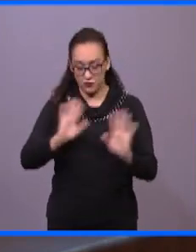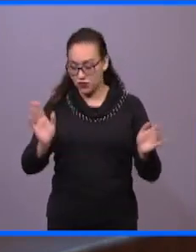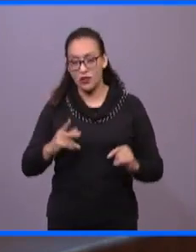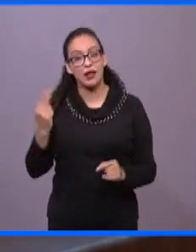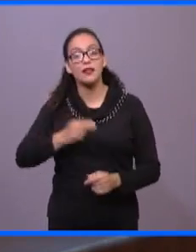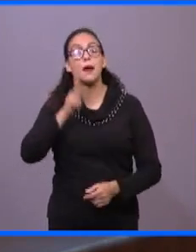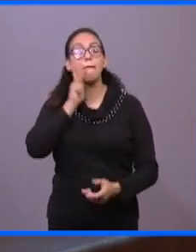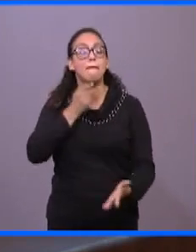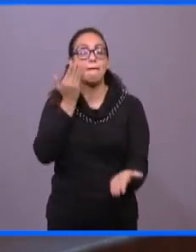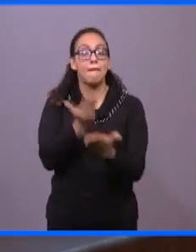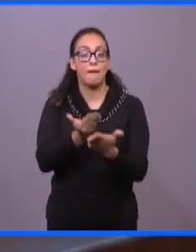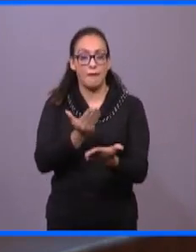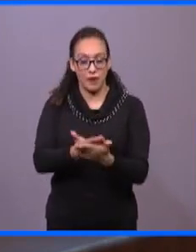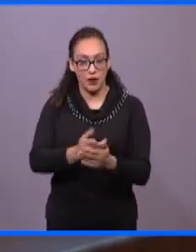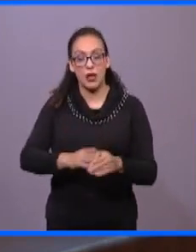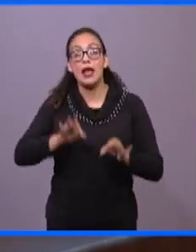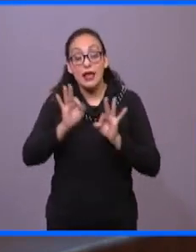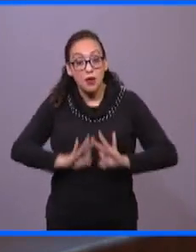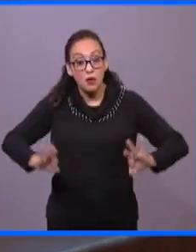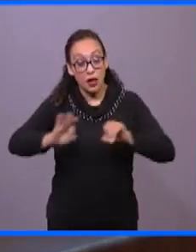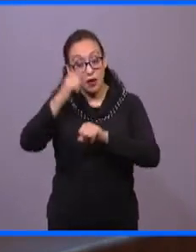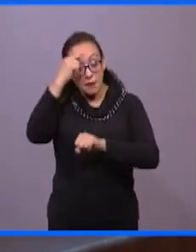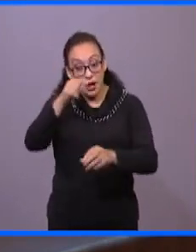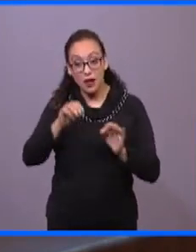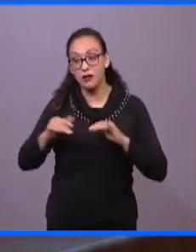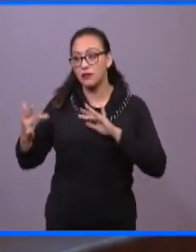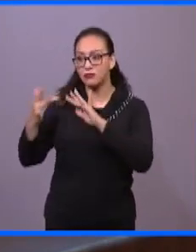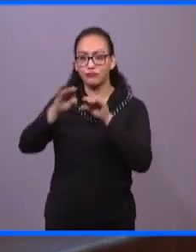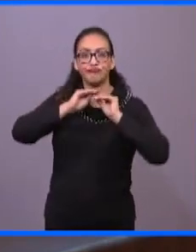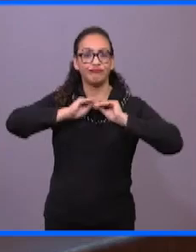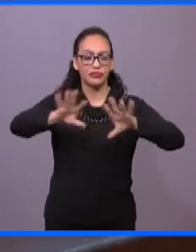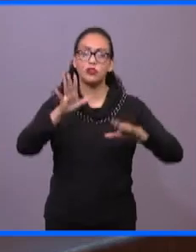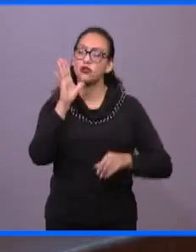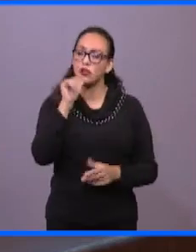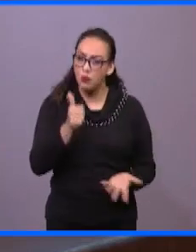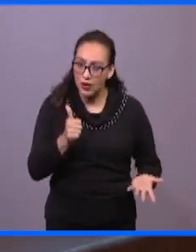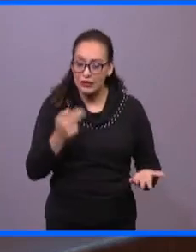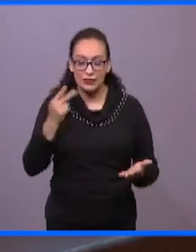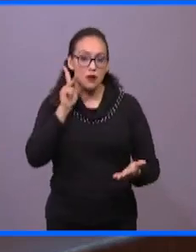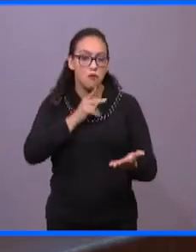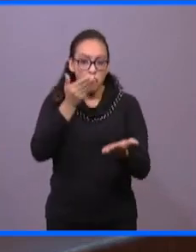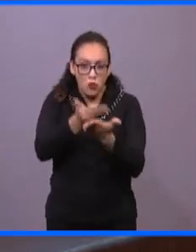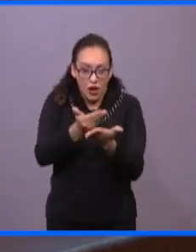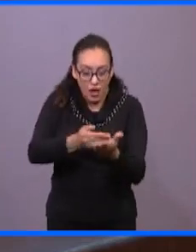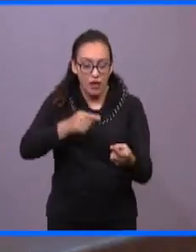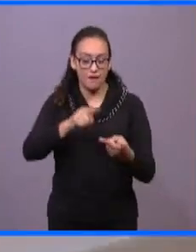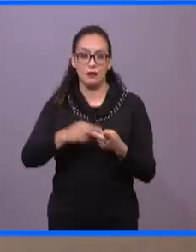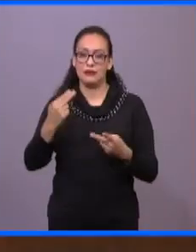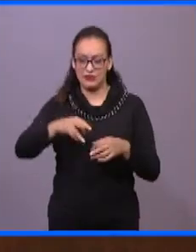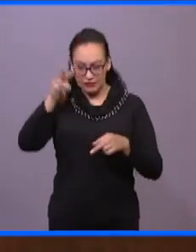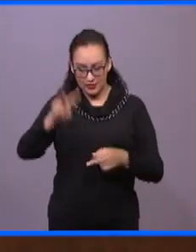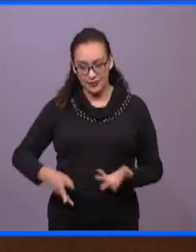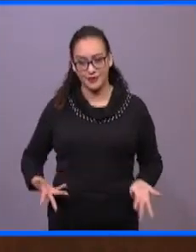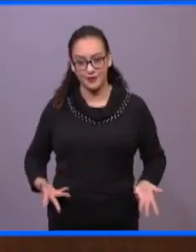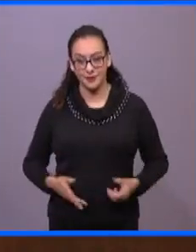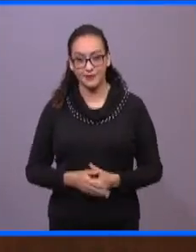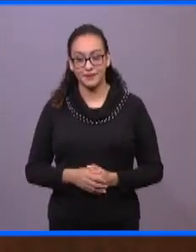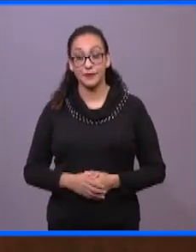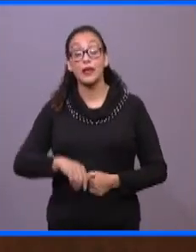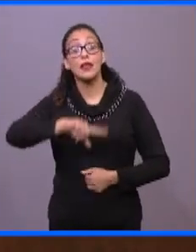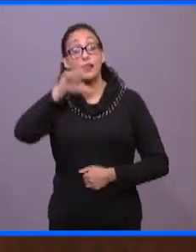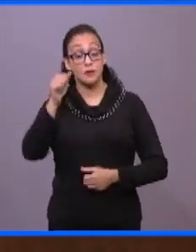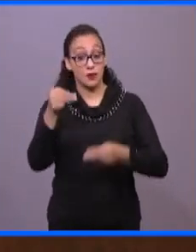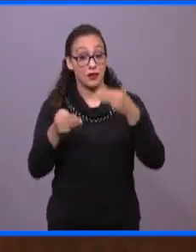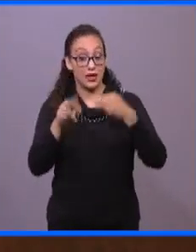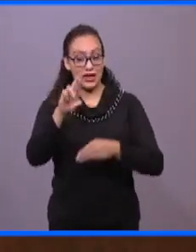conjeturas o por lo que se señala en redes sociales. Necesitan pruebas, necesitan hechos concretos. El